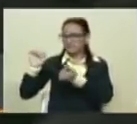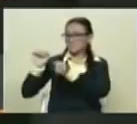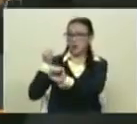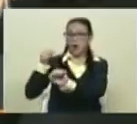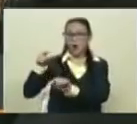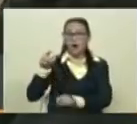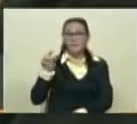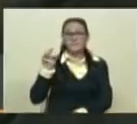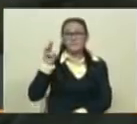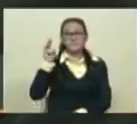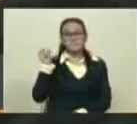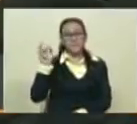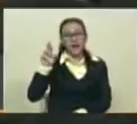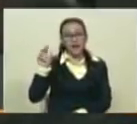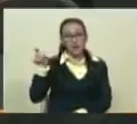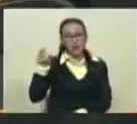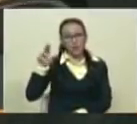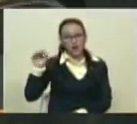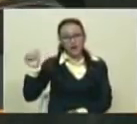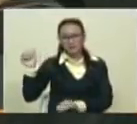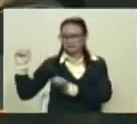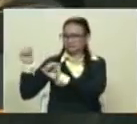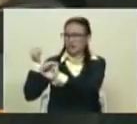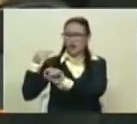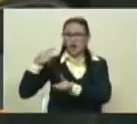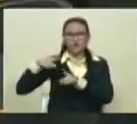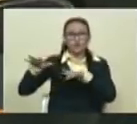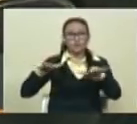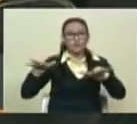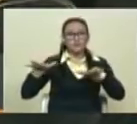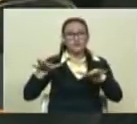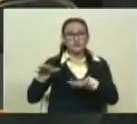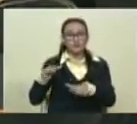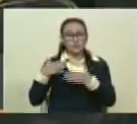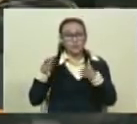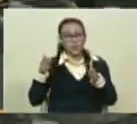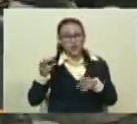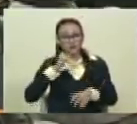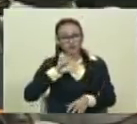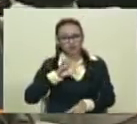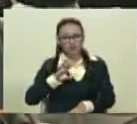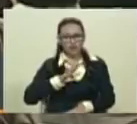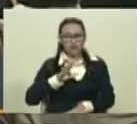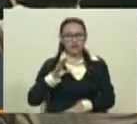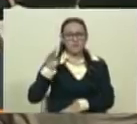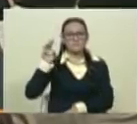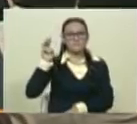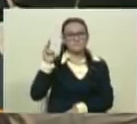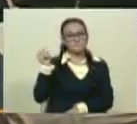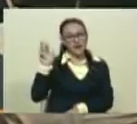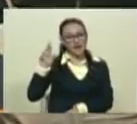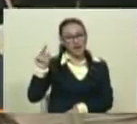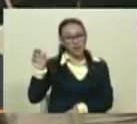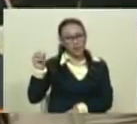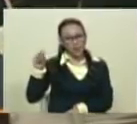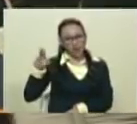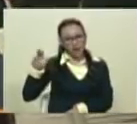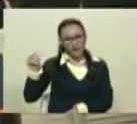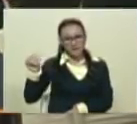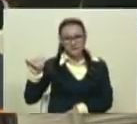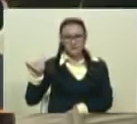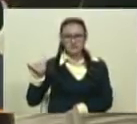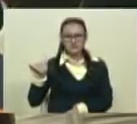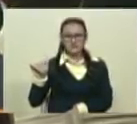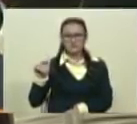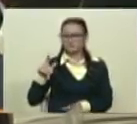Paraguay, muy repudiado por todos los movimientos populares sociales del Paraguay. Un gobierno que ha destruido